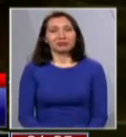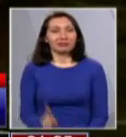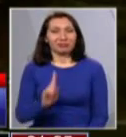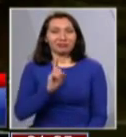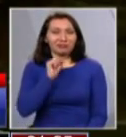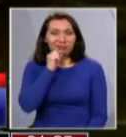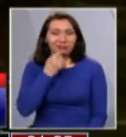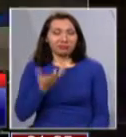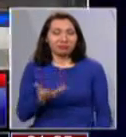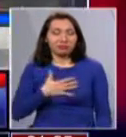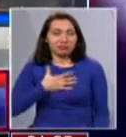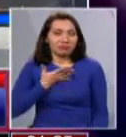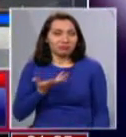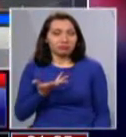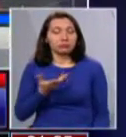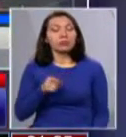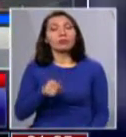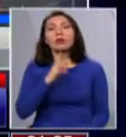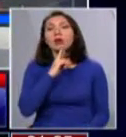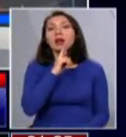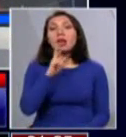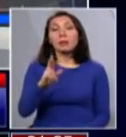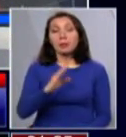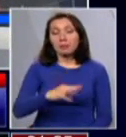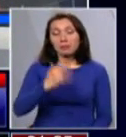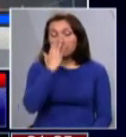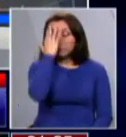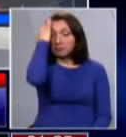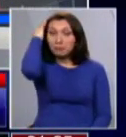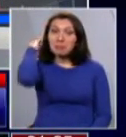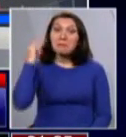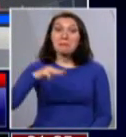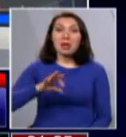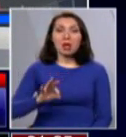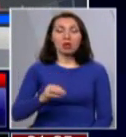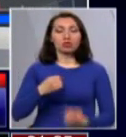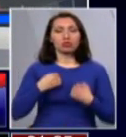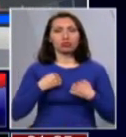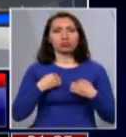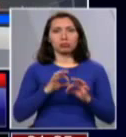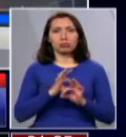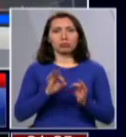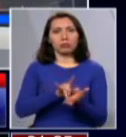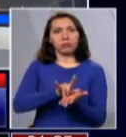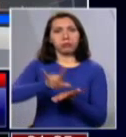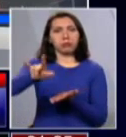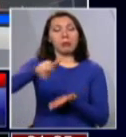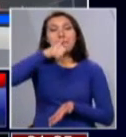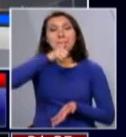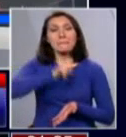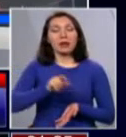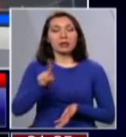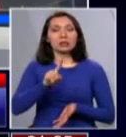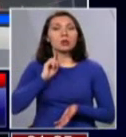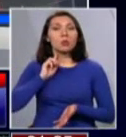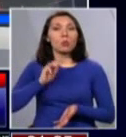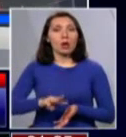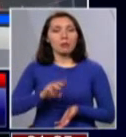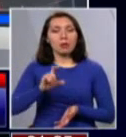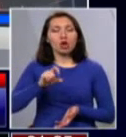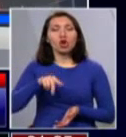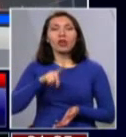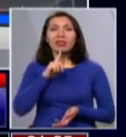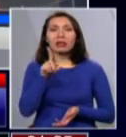sentido de eso usted cuando respondió al emplazamiento marco enrique ominami y mencionó también yo nos vaya he en el avión privado de eso acontece